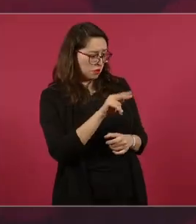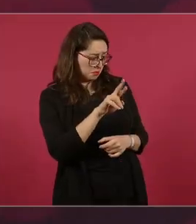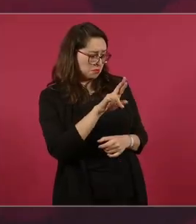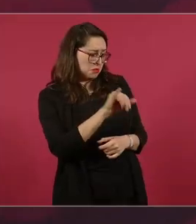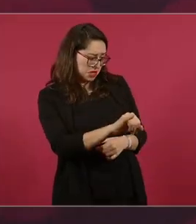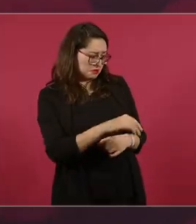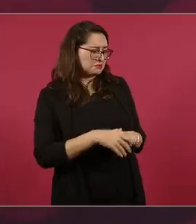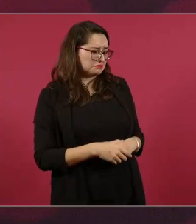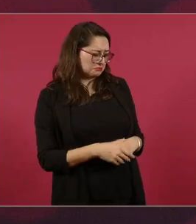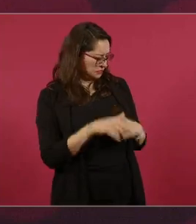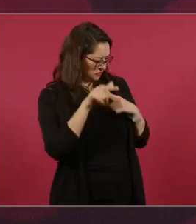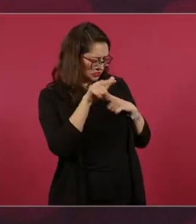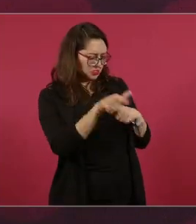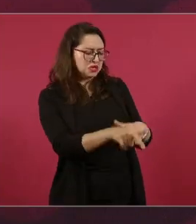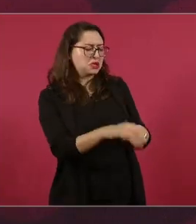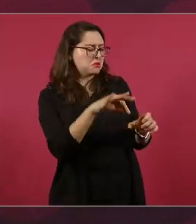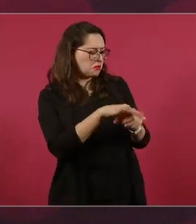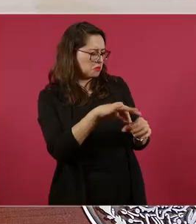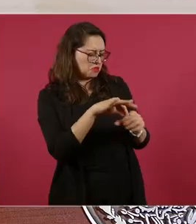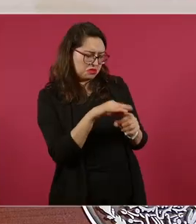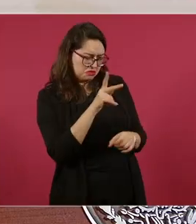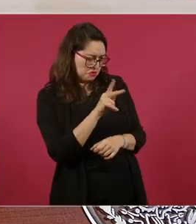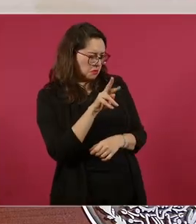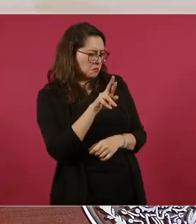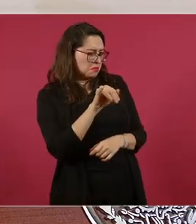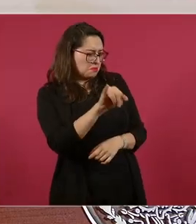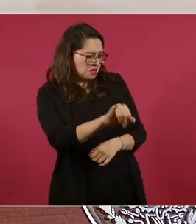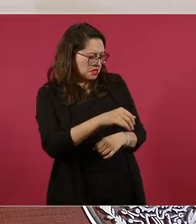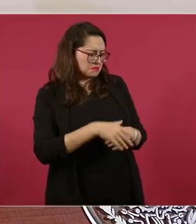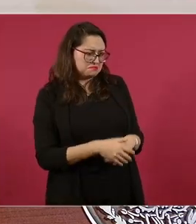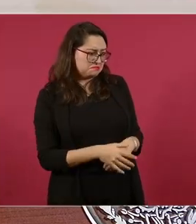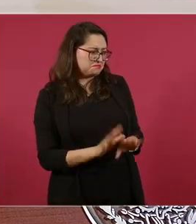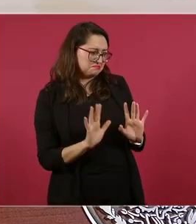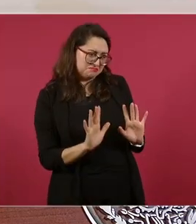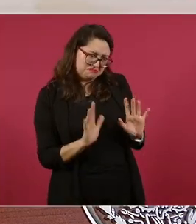¿no? Pero la respuesta es genial.